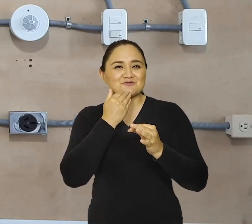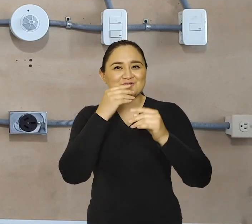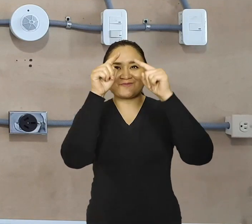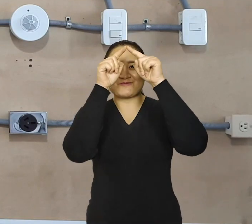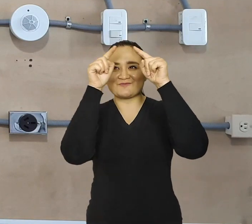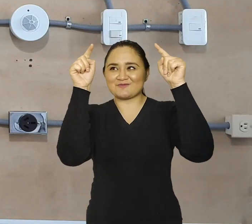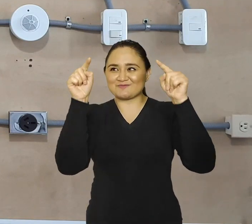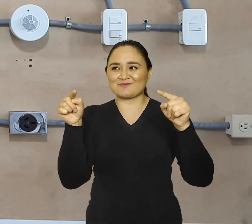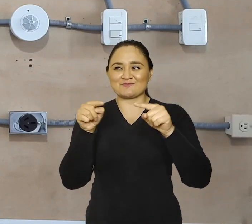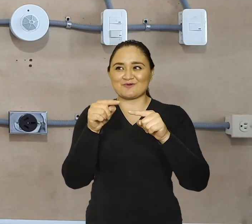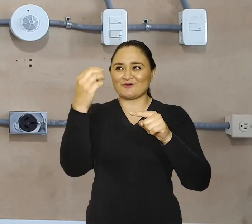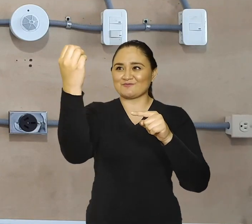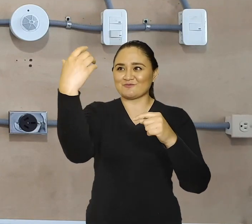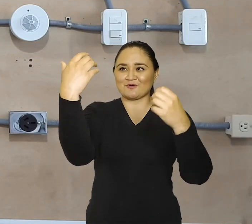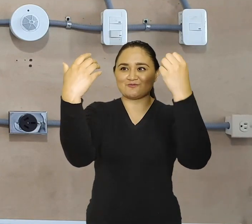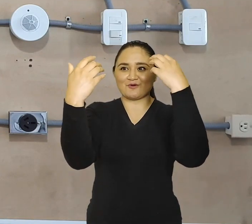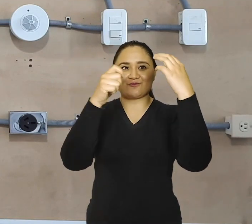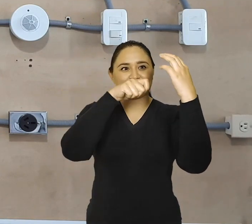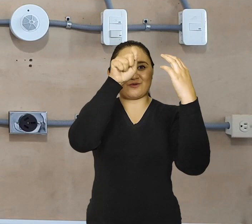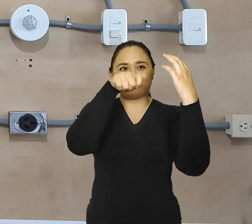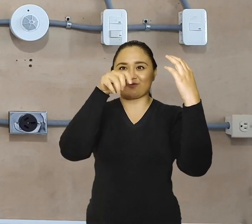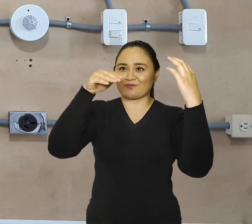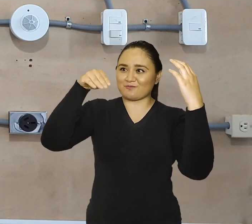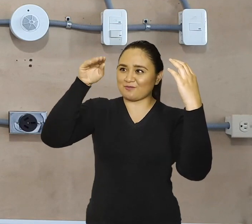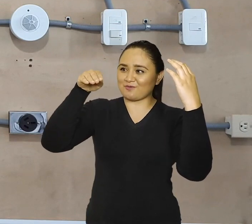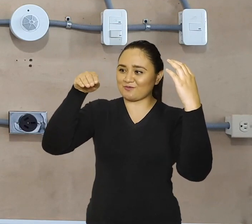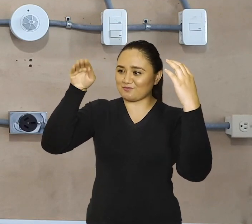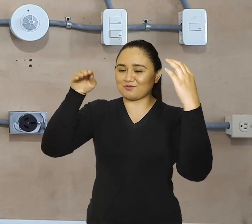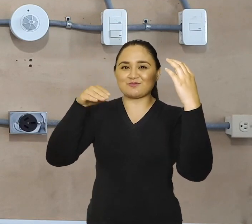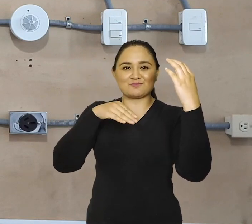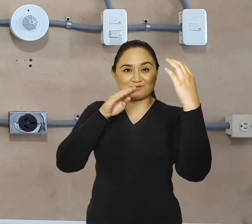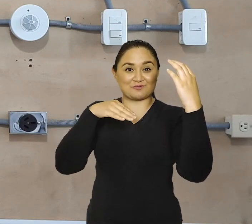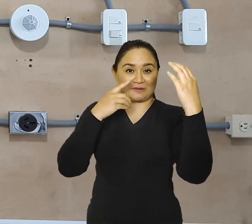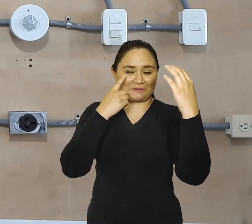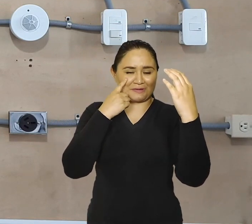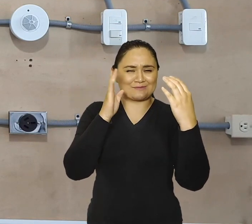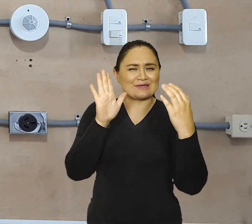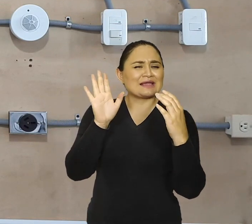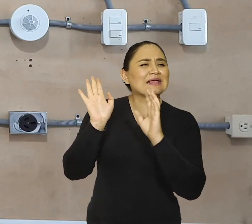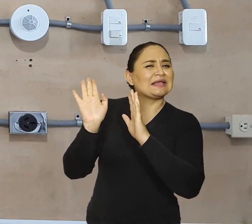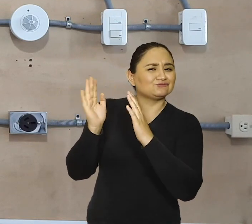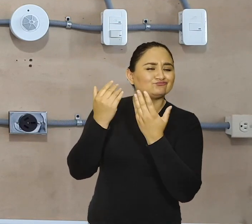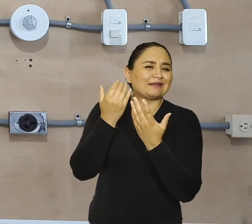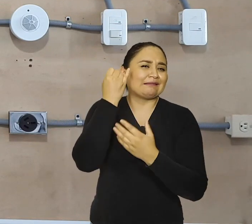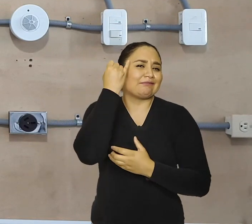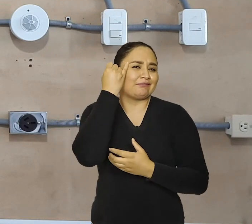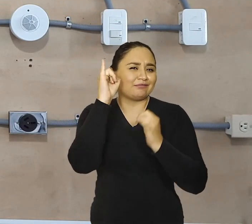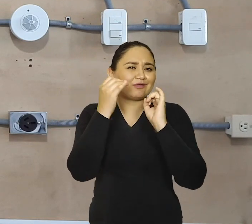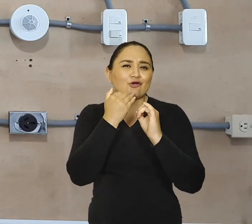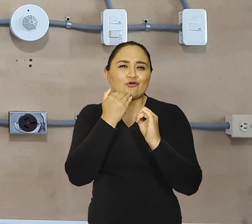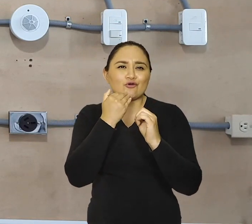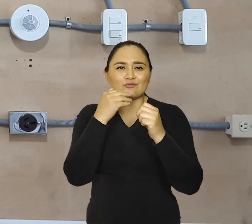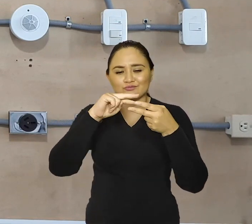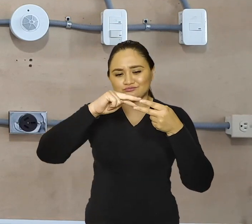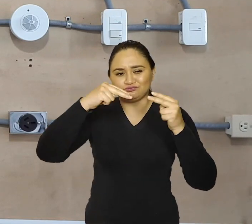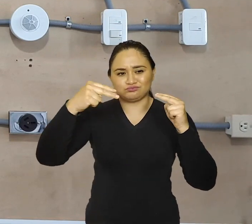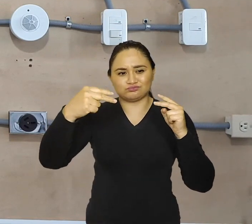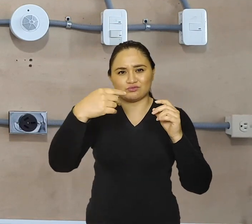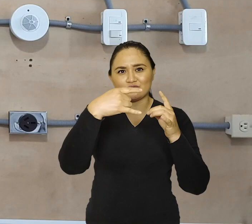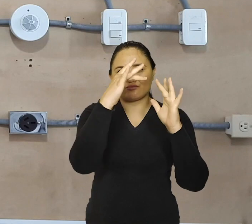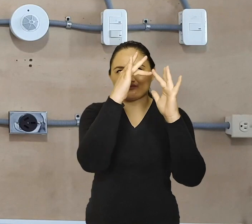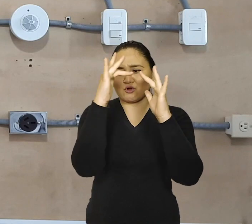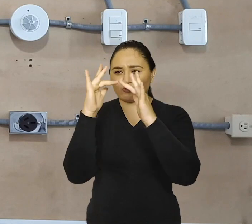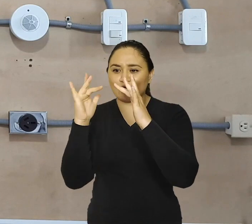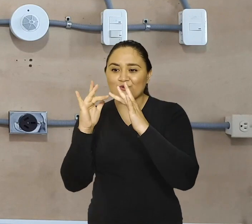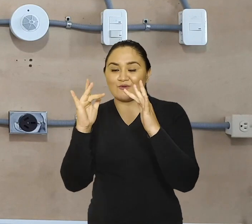está conformado el tablero. Primeramente tenemos aquí una simulación de las instalaciones